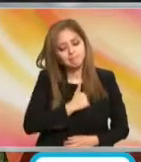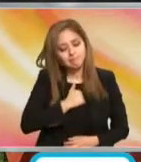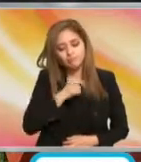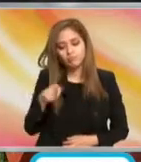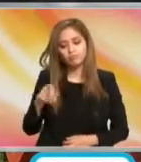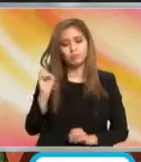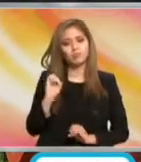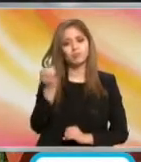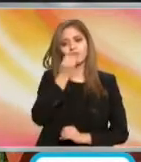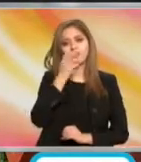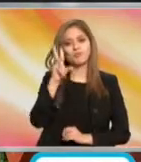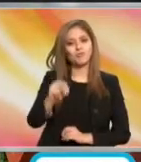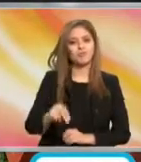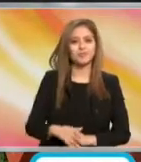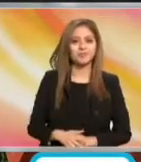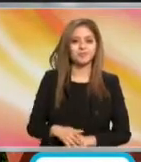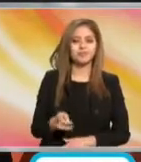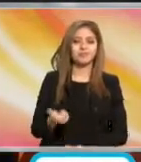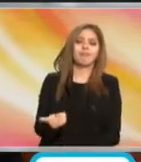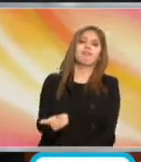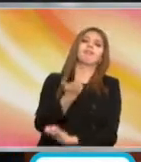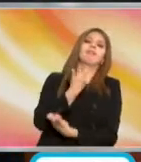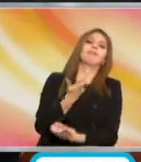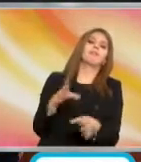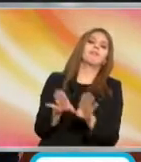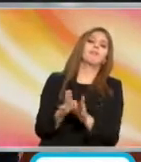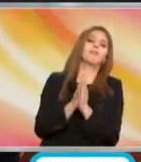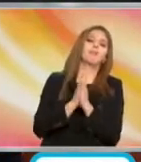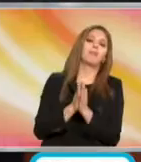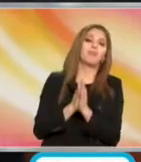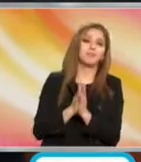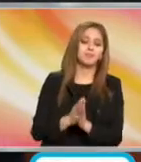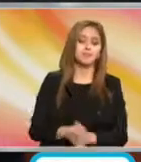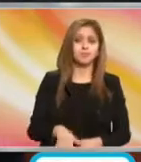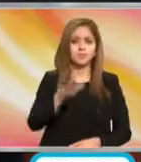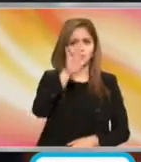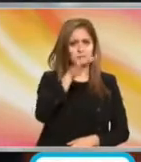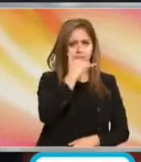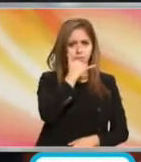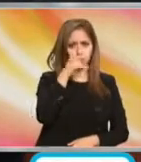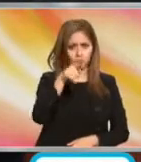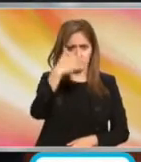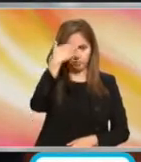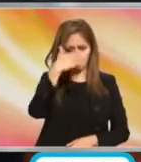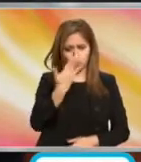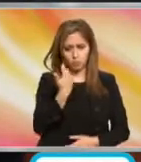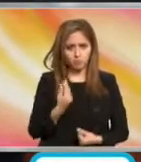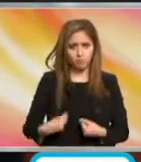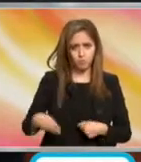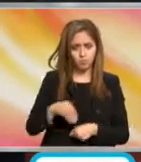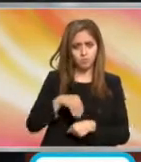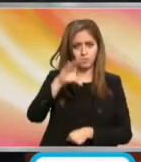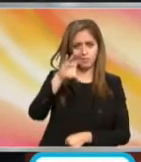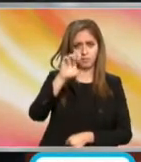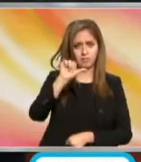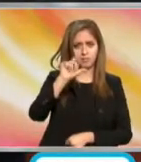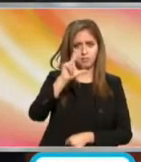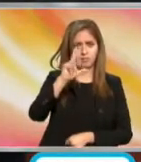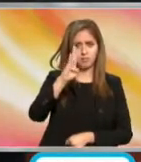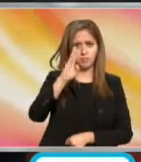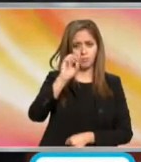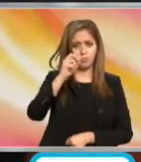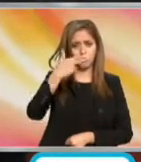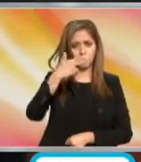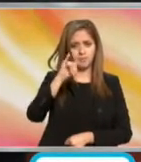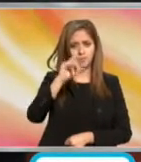lástima. Pero Voy a reír, Gabriela, por favor. Pero ya se percataron que no tenemos carbohidratos. Ajá. Eso es muy bueno si